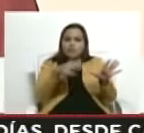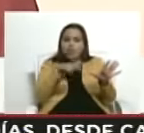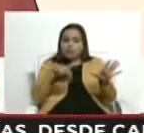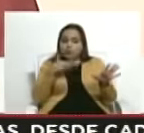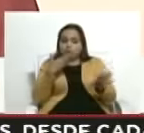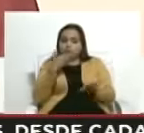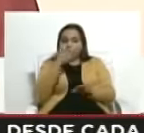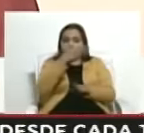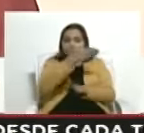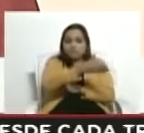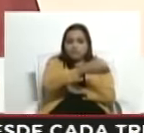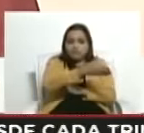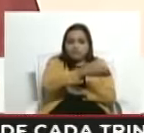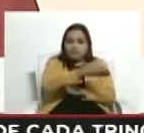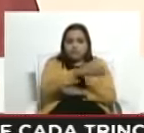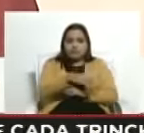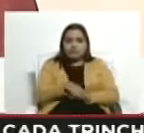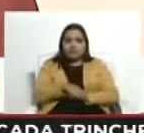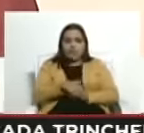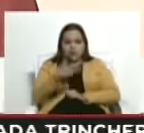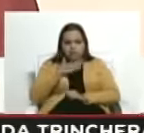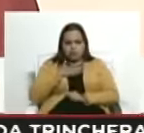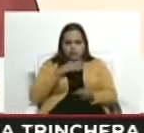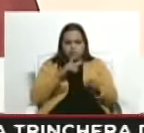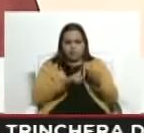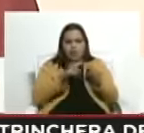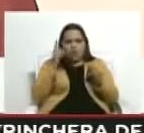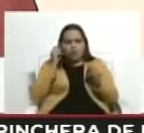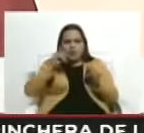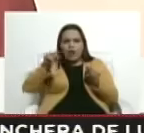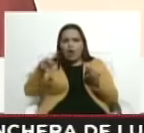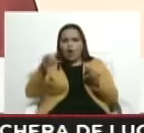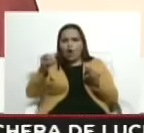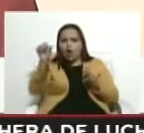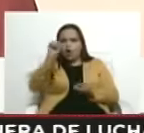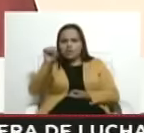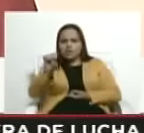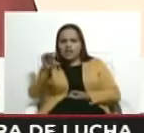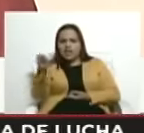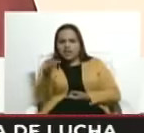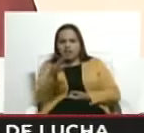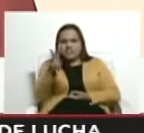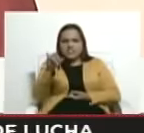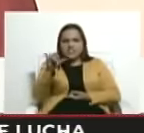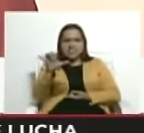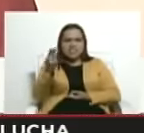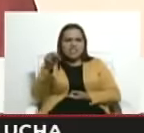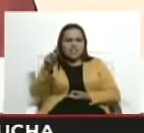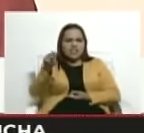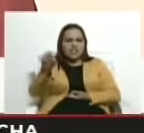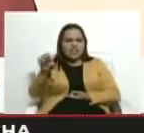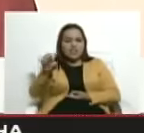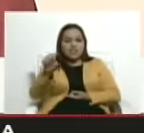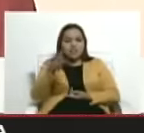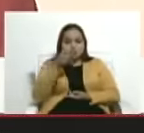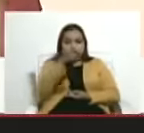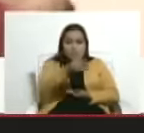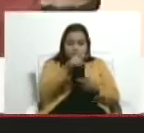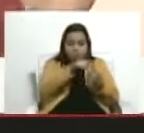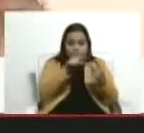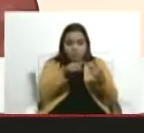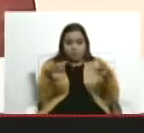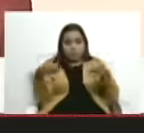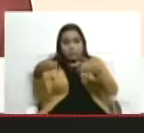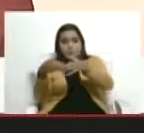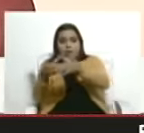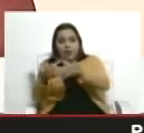nosotros a José Vicente y mi persona a una reunión con los dueños de los medios en Globovisión. Están todos los